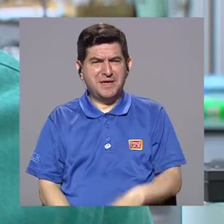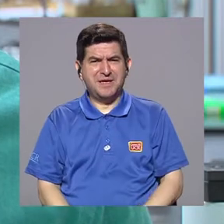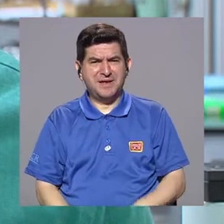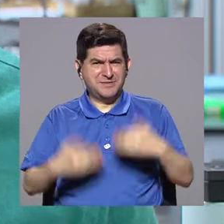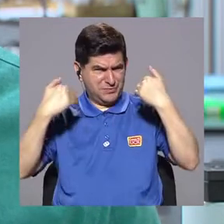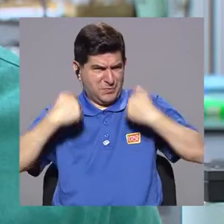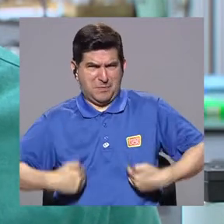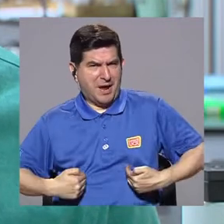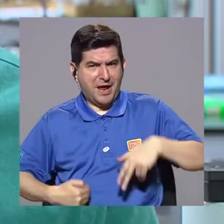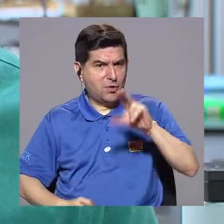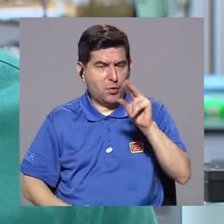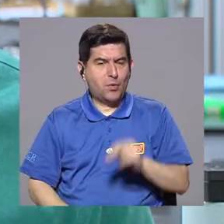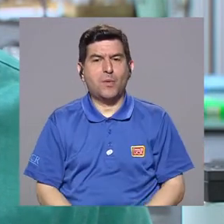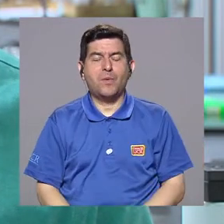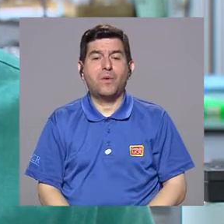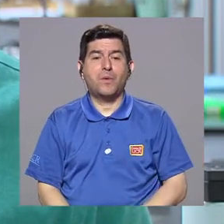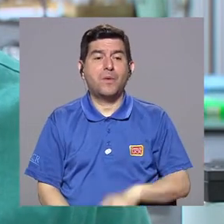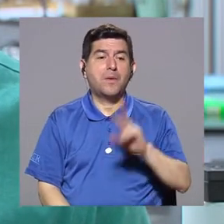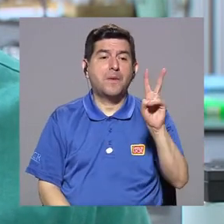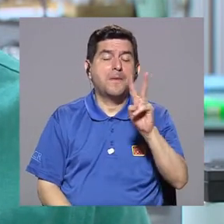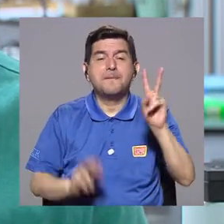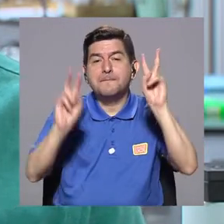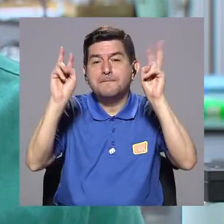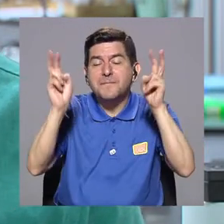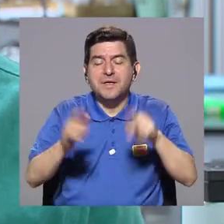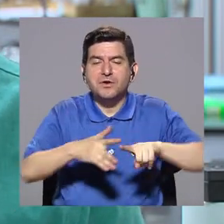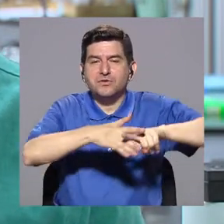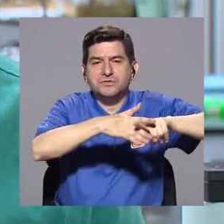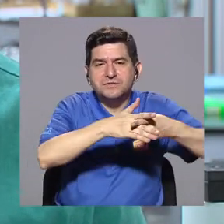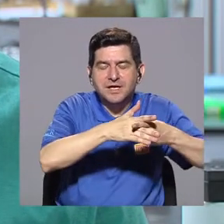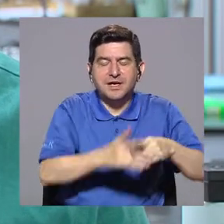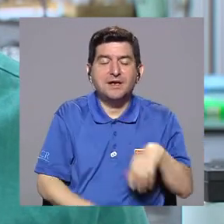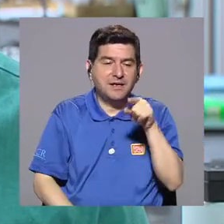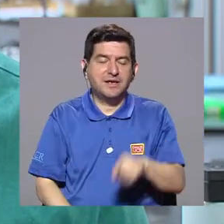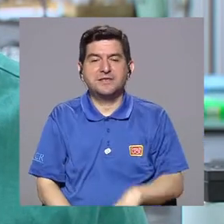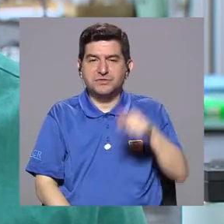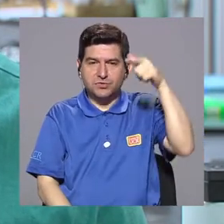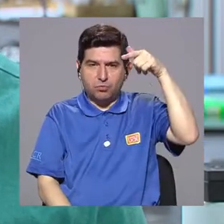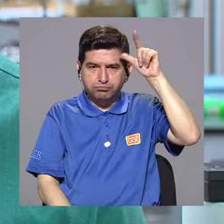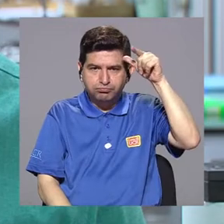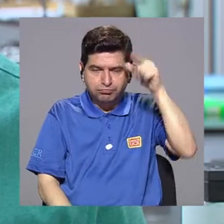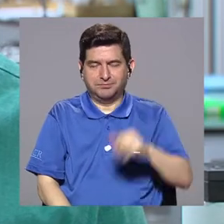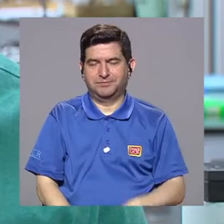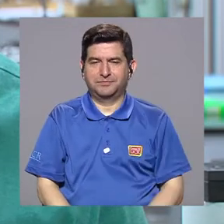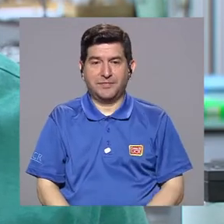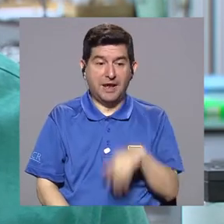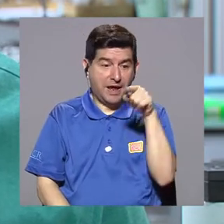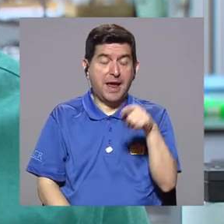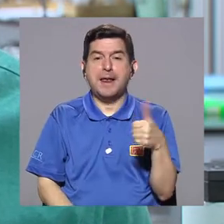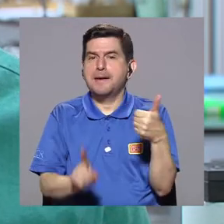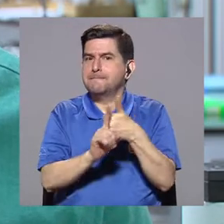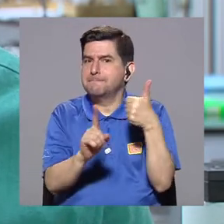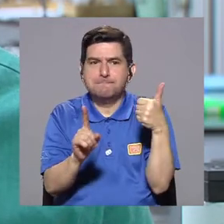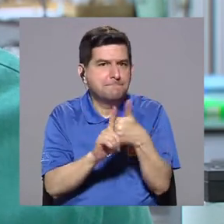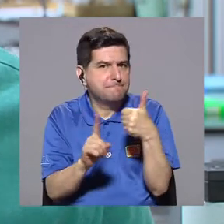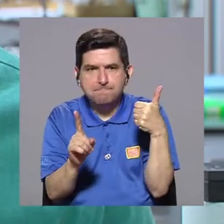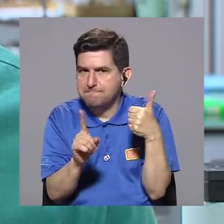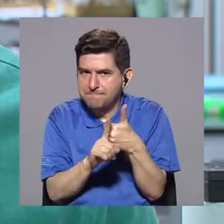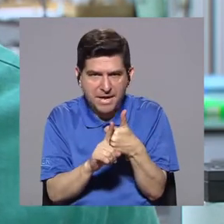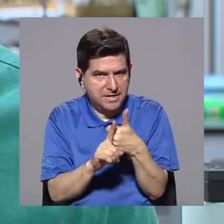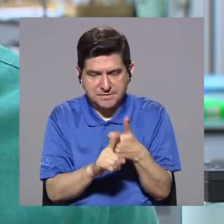origen humano, empezó a utilizar el virus, por así decirlo, de origen bovino. Es decir, él agarraba las mismas